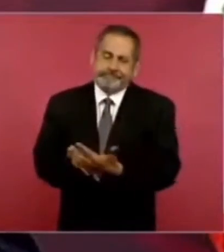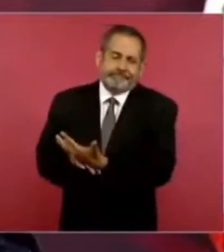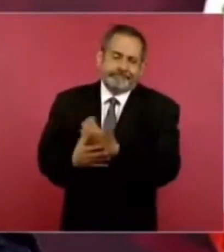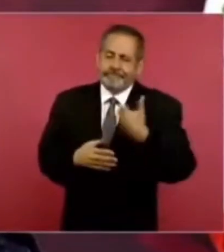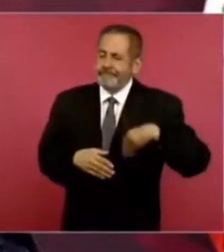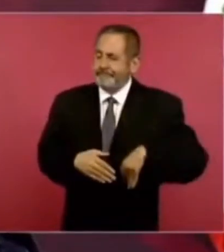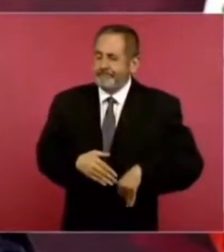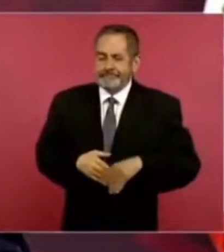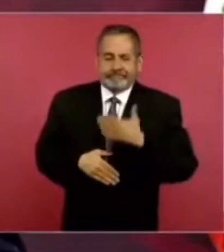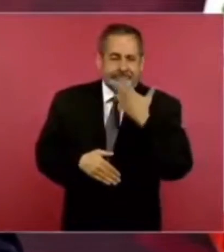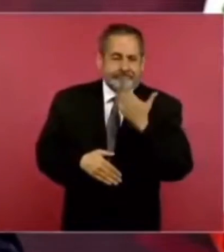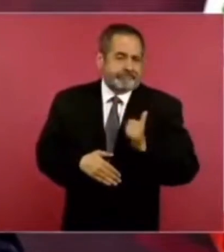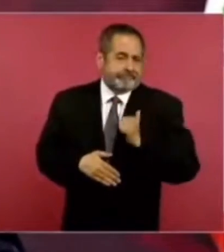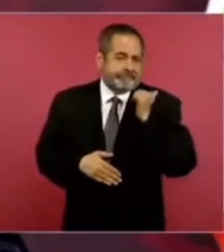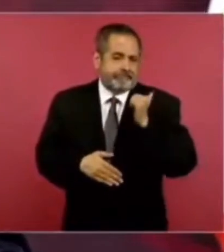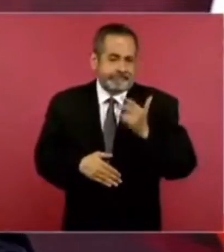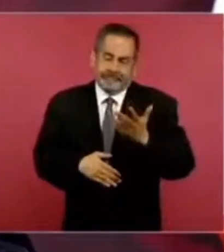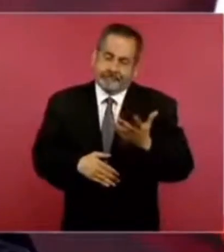y